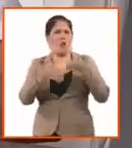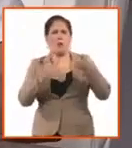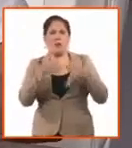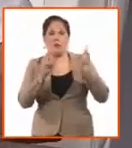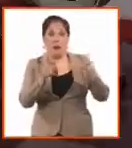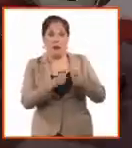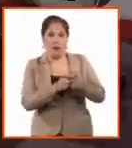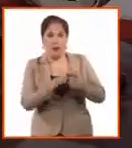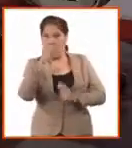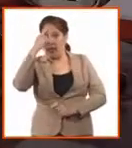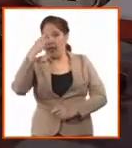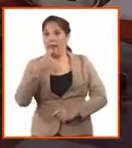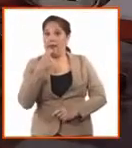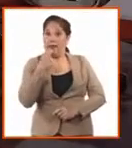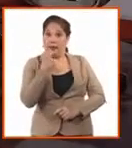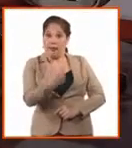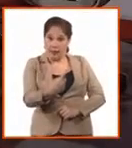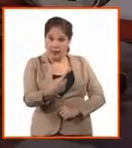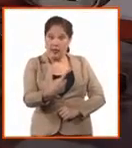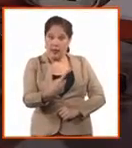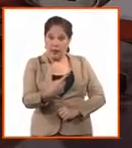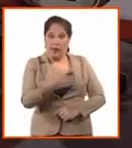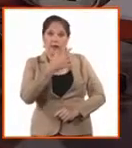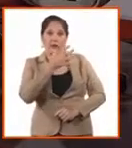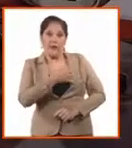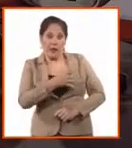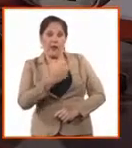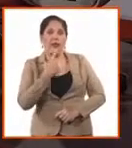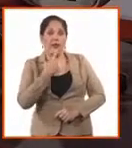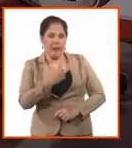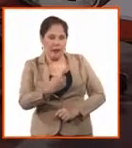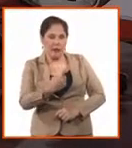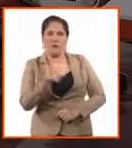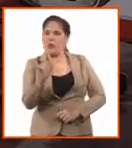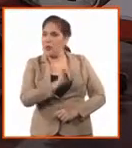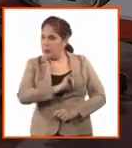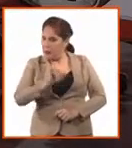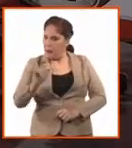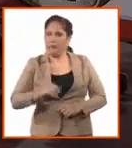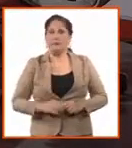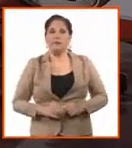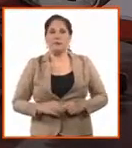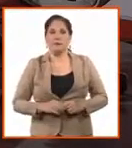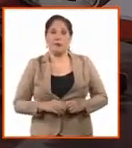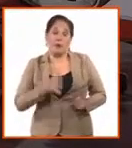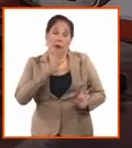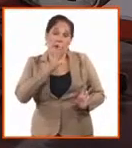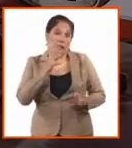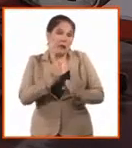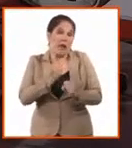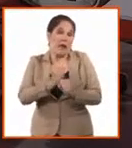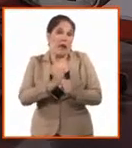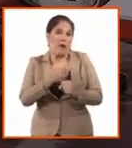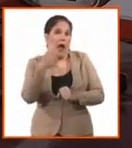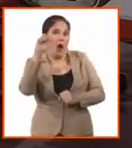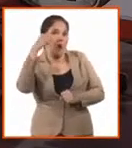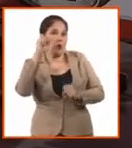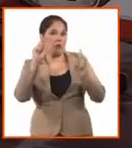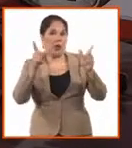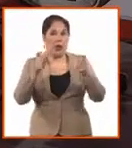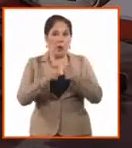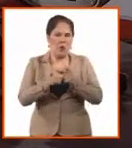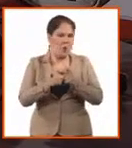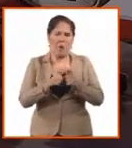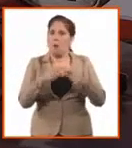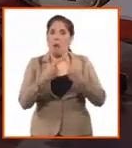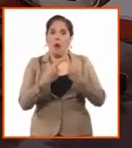muy yo creo como decía fidel visionaria dijo yo creo que sencillamente los trabajadores van a